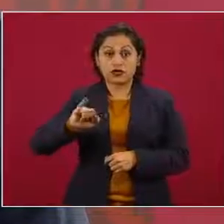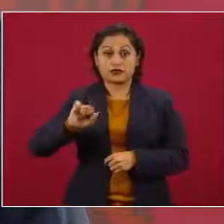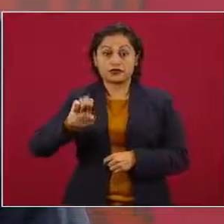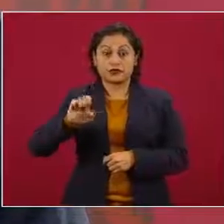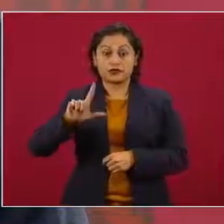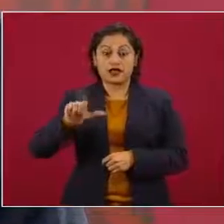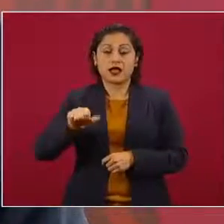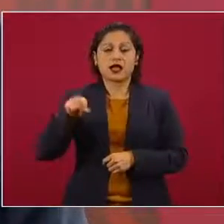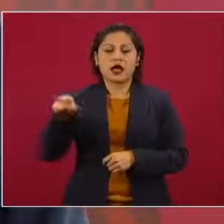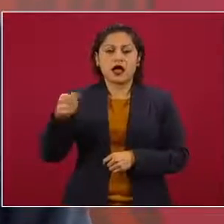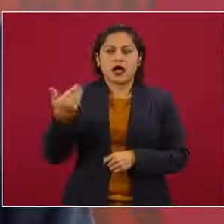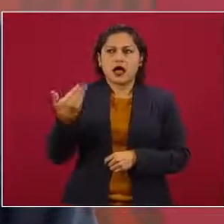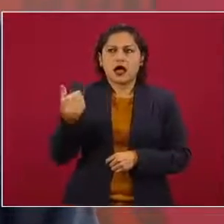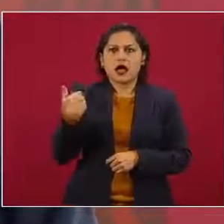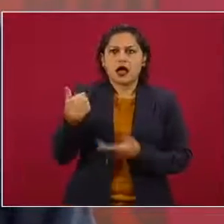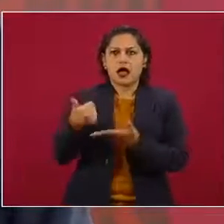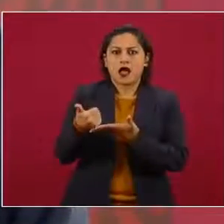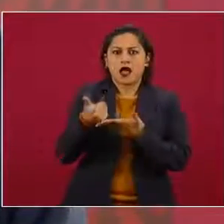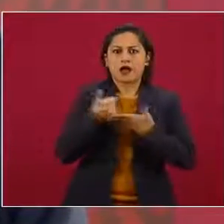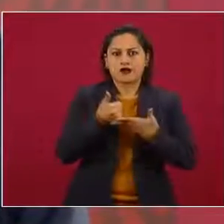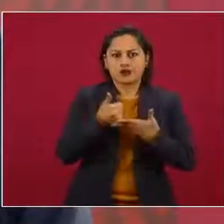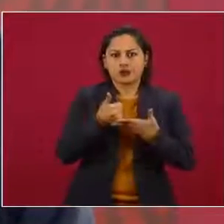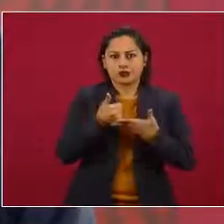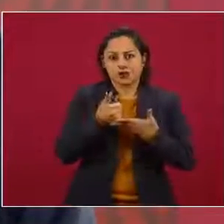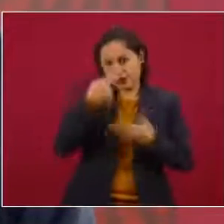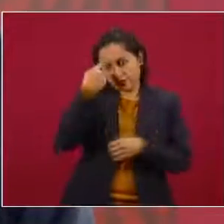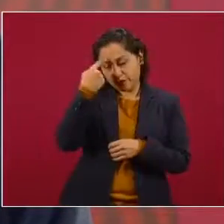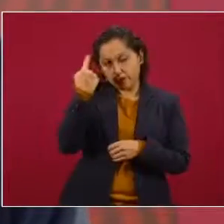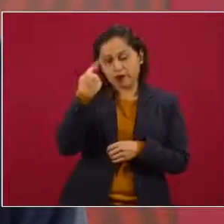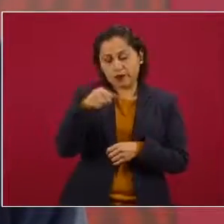en un tiempo a